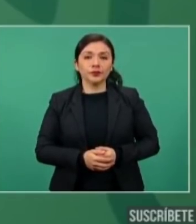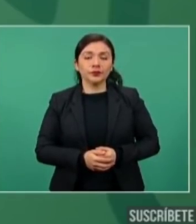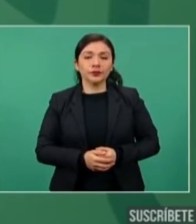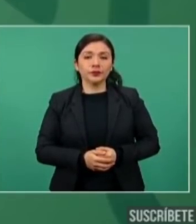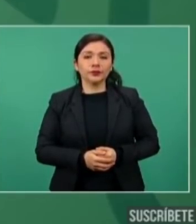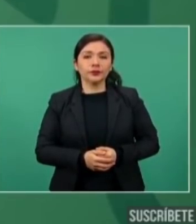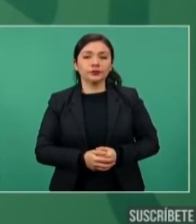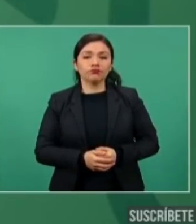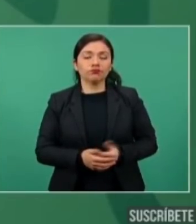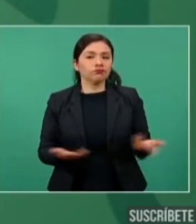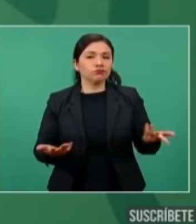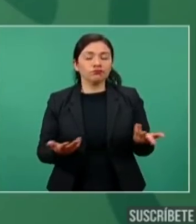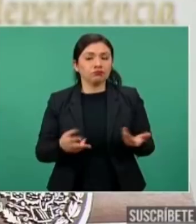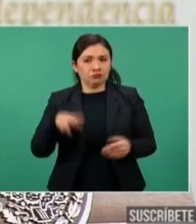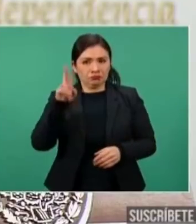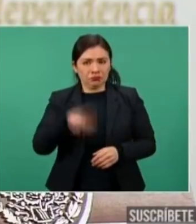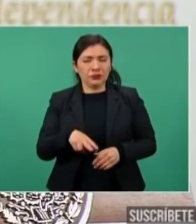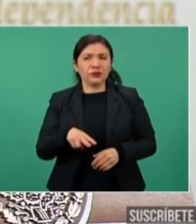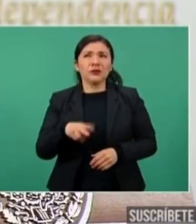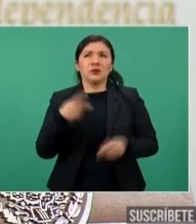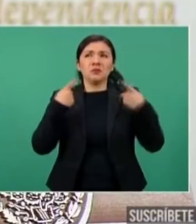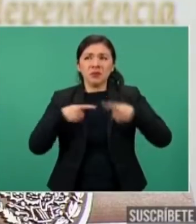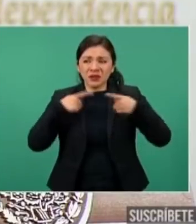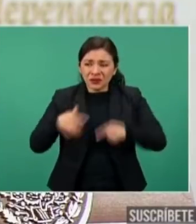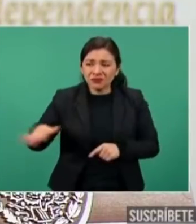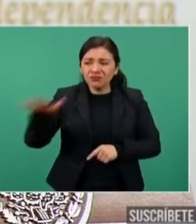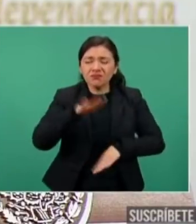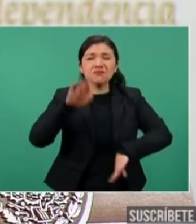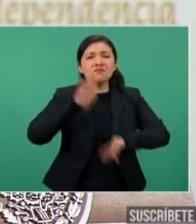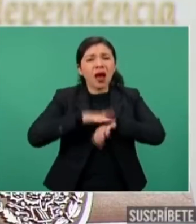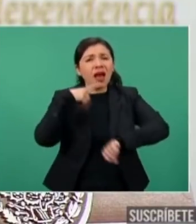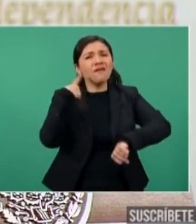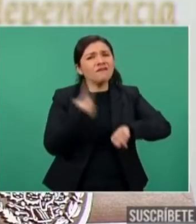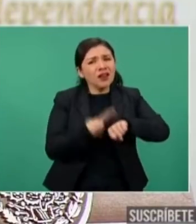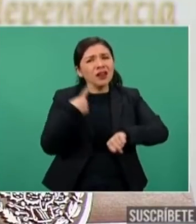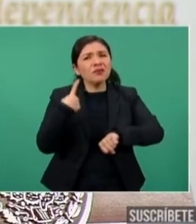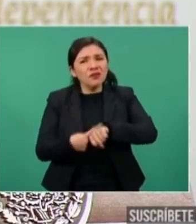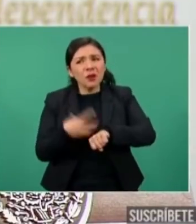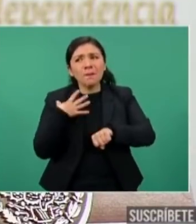que no se siguen enfermando que no se siguen hospitalizando